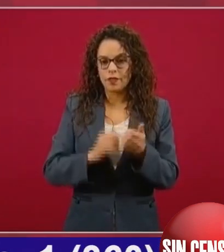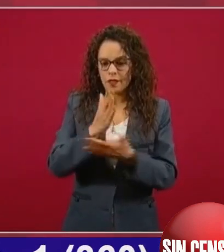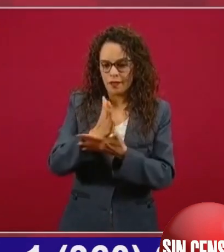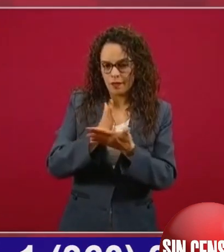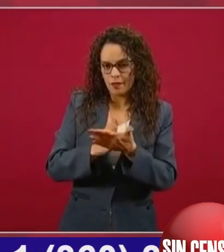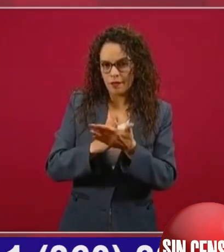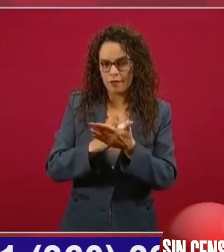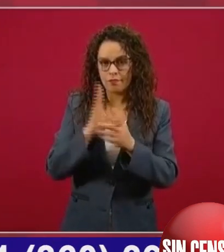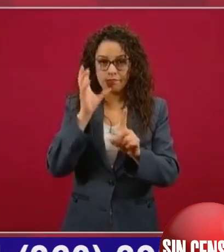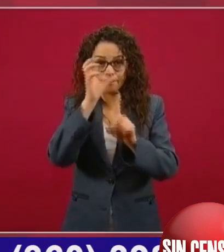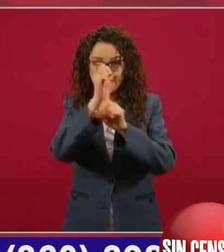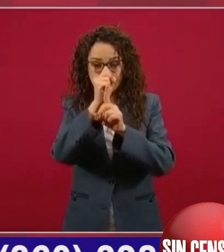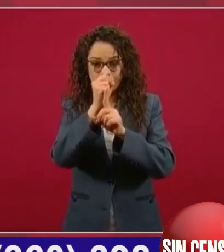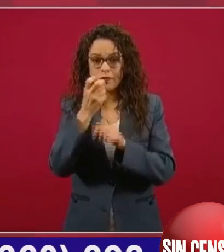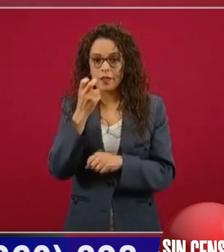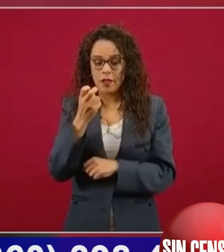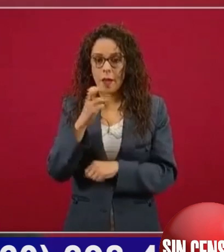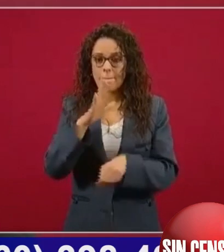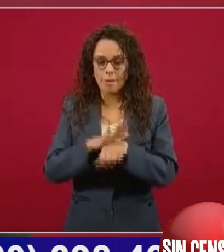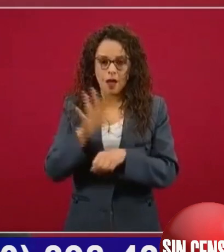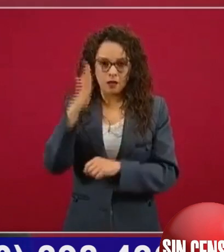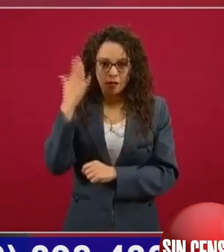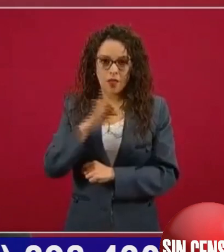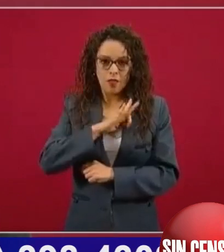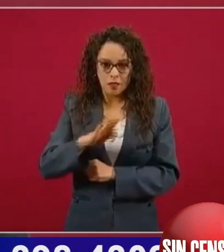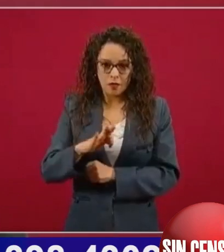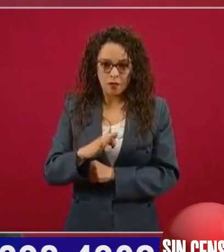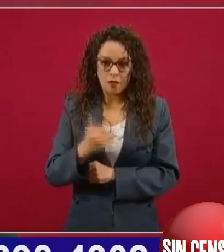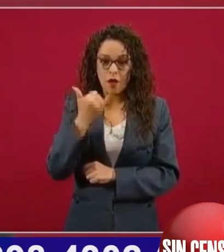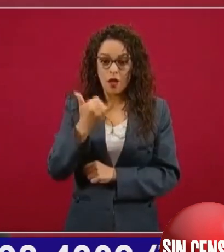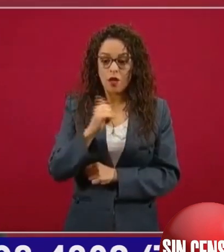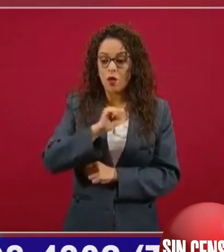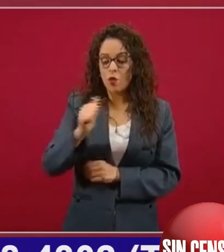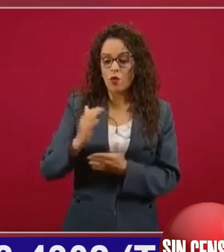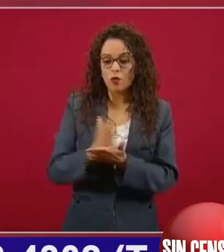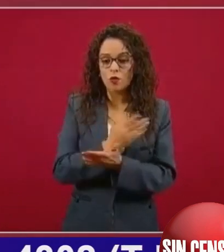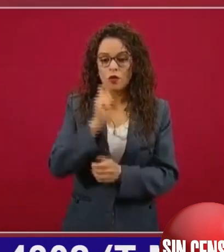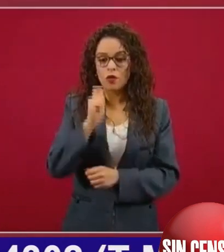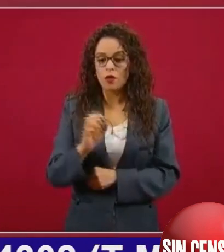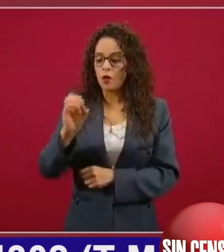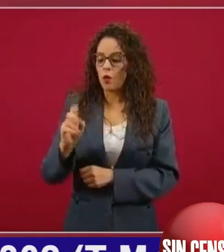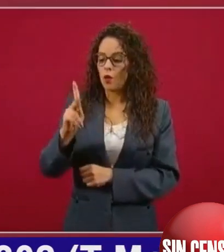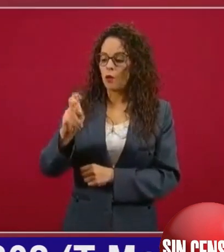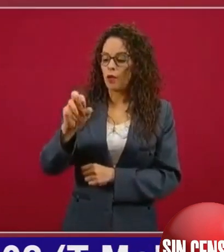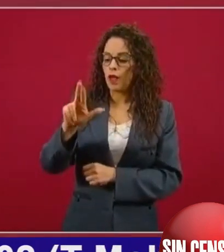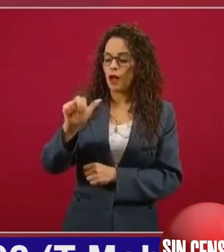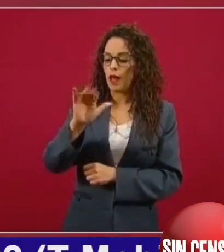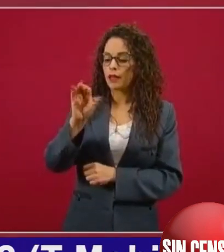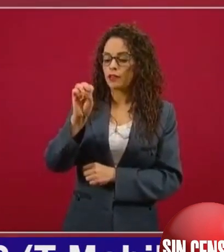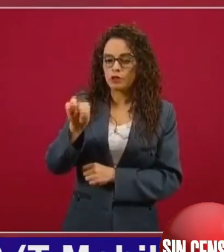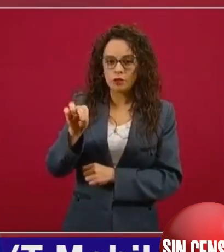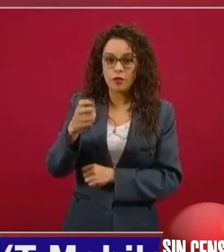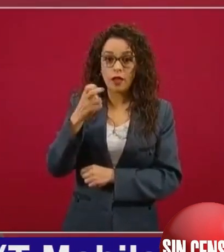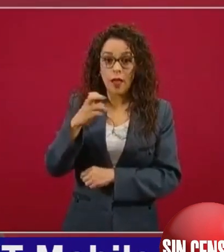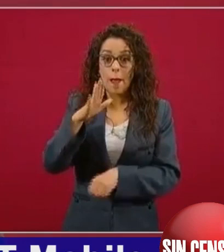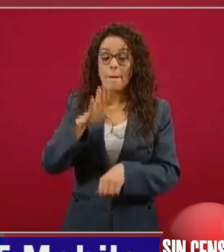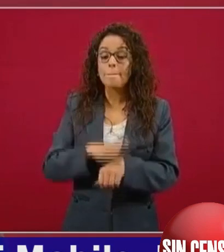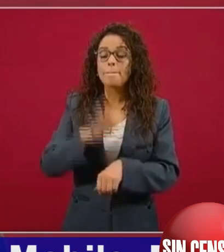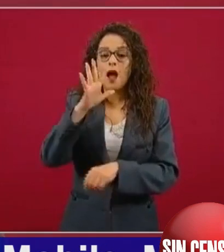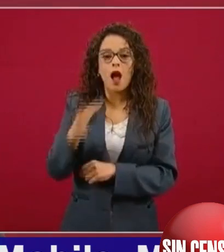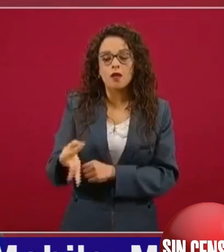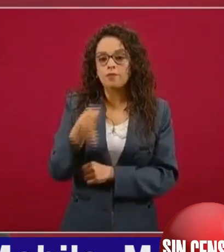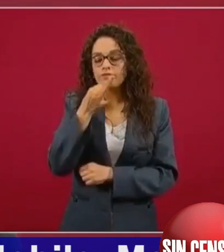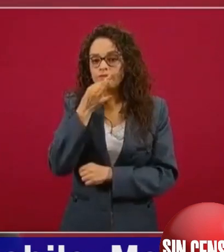corto. Y aún distinguimos la operación, que son un periodo aún más corto de intervenciones